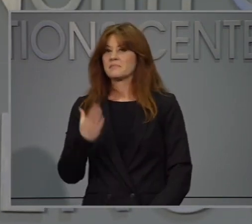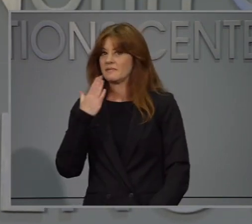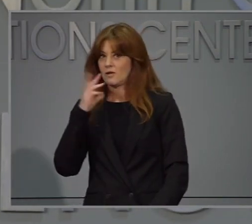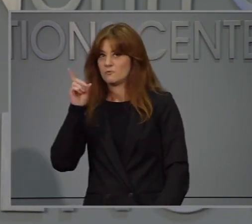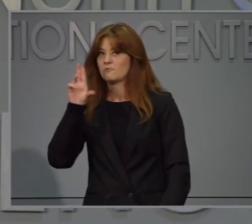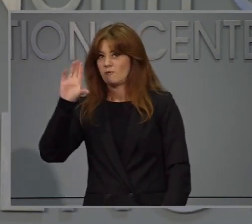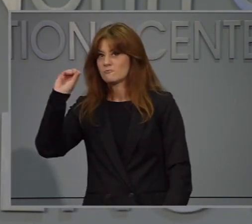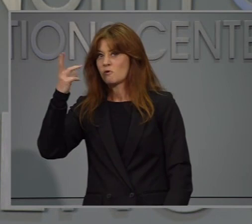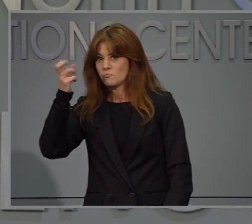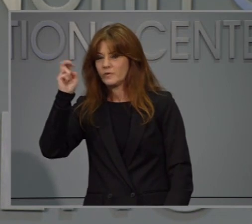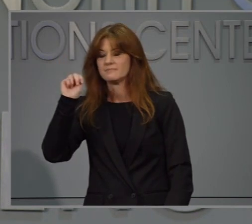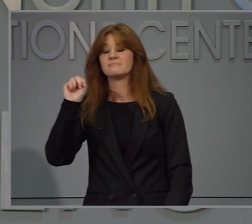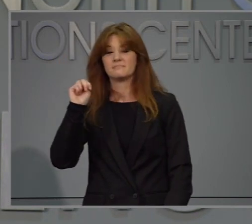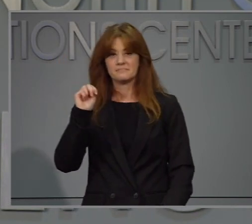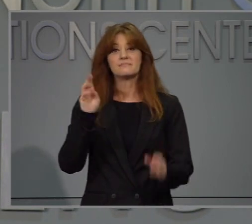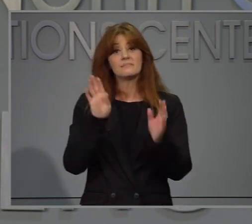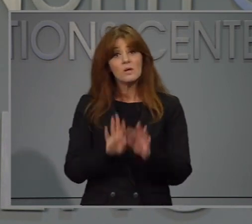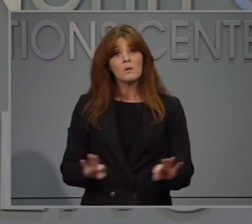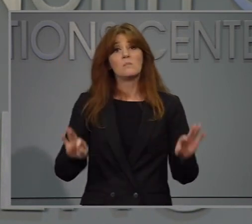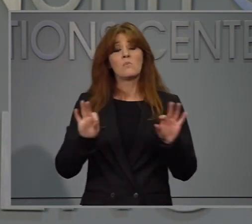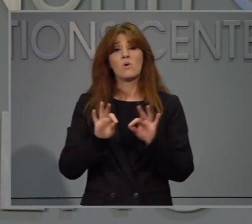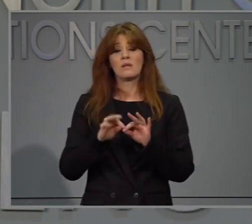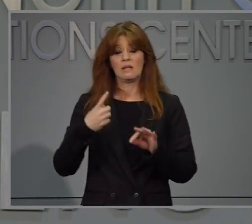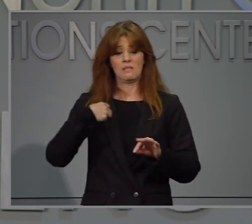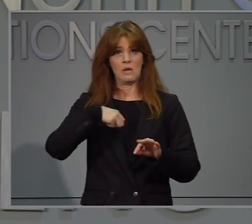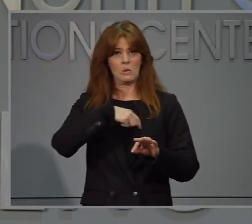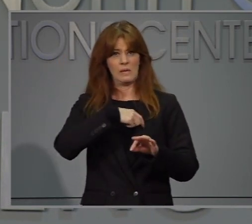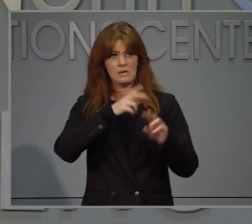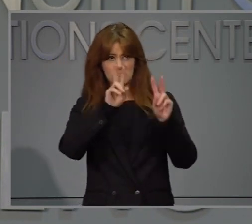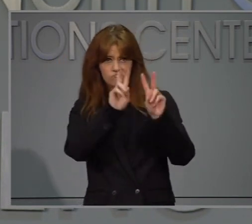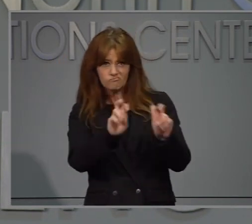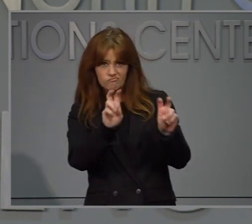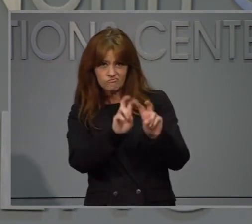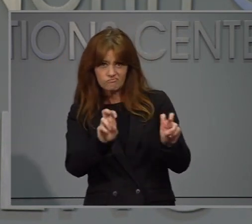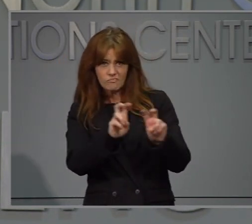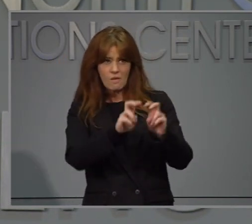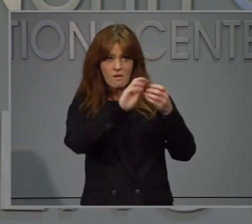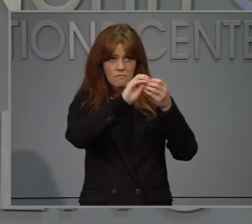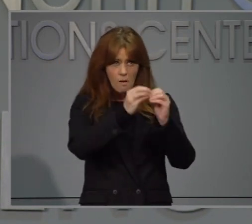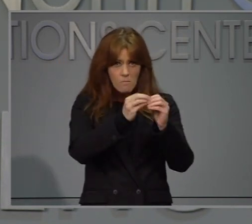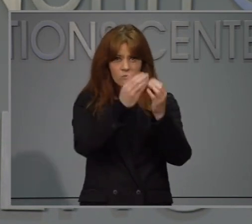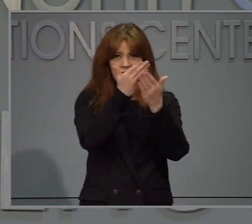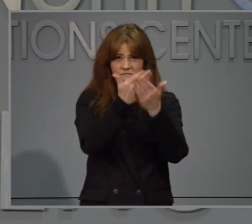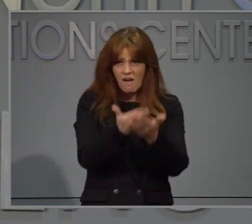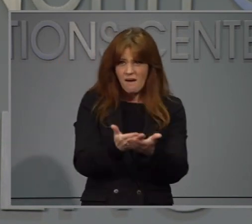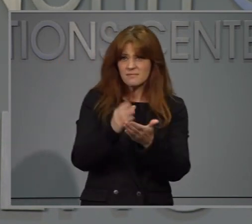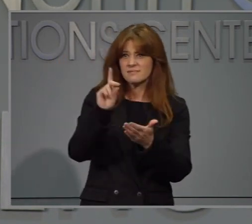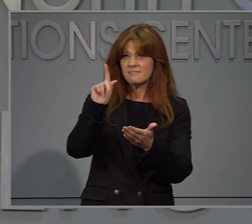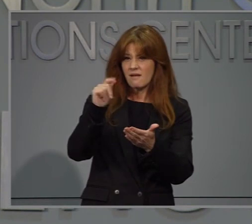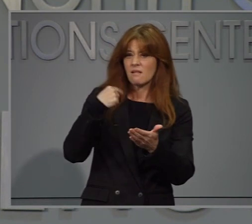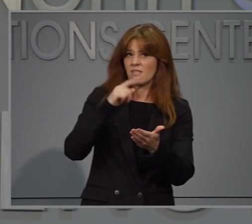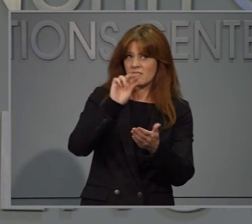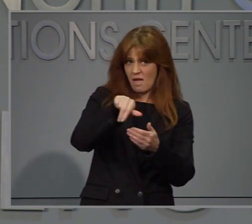Gracias, doctora Cohen. Es importante continuar observando los datos y los hechos para guiar nuestros